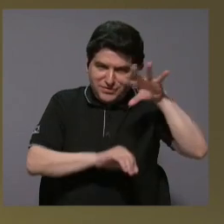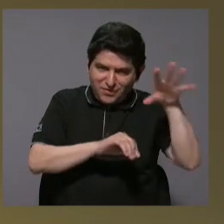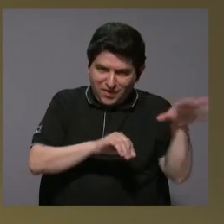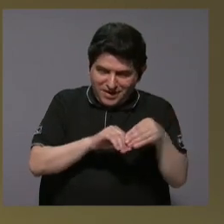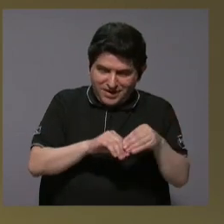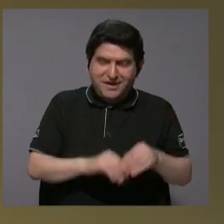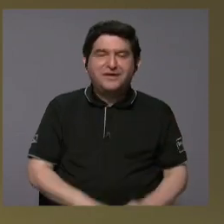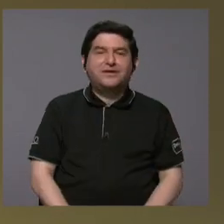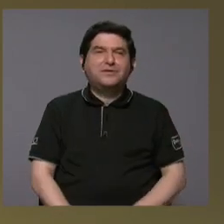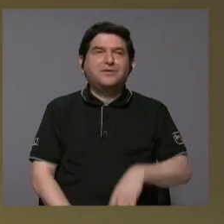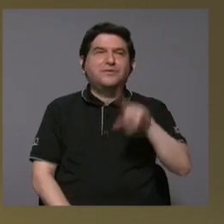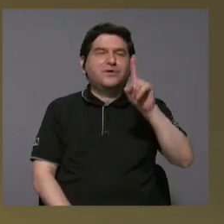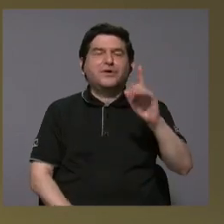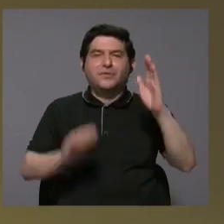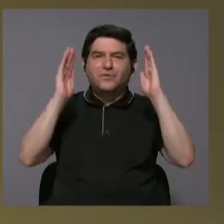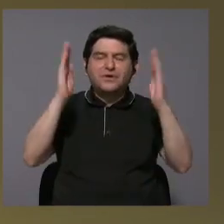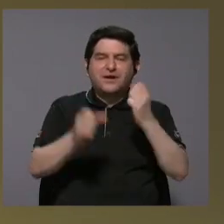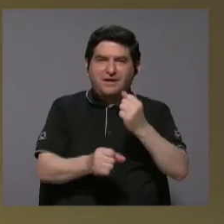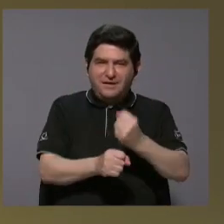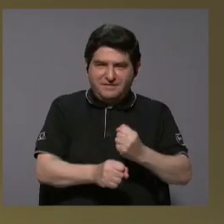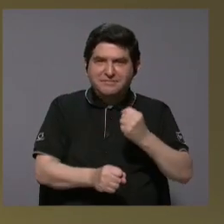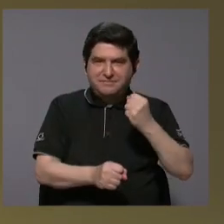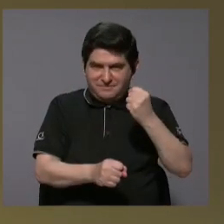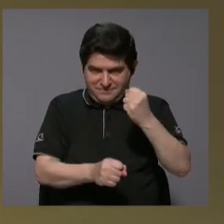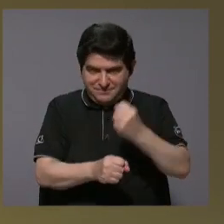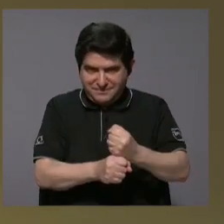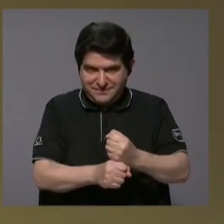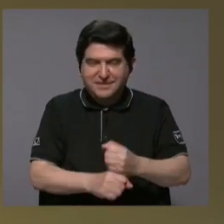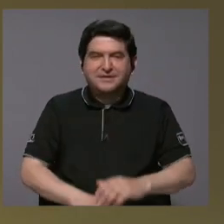en una de las grandes tareas